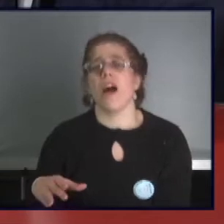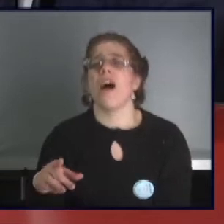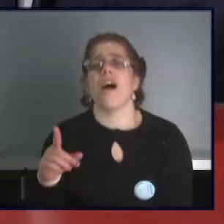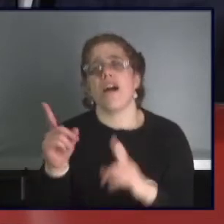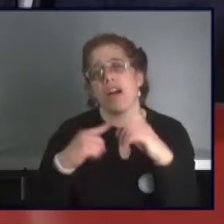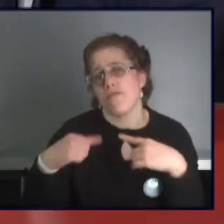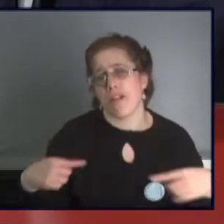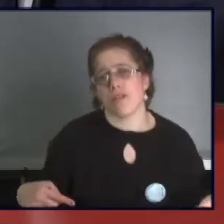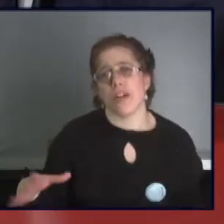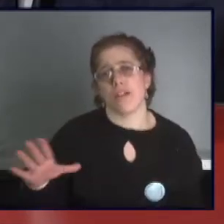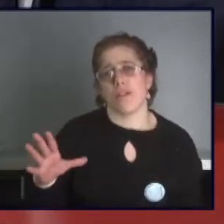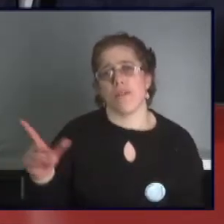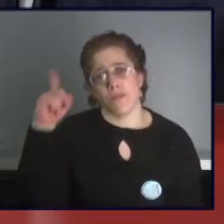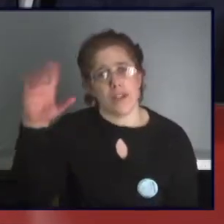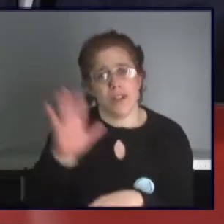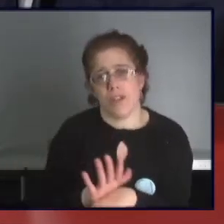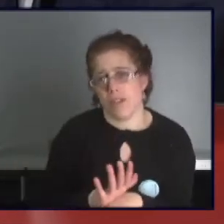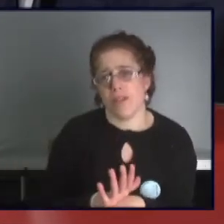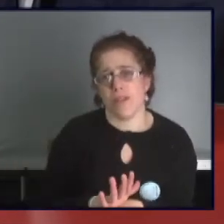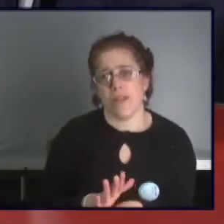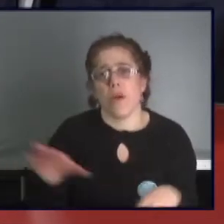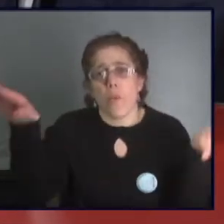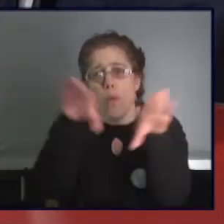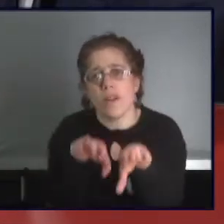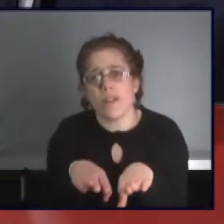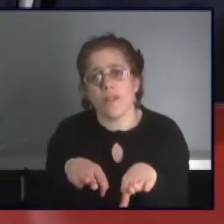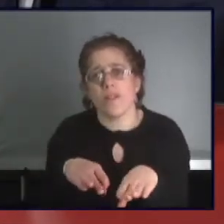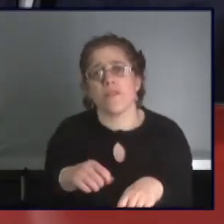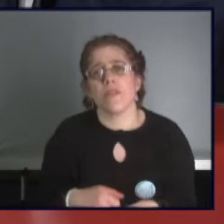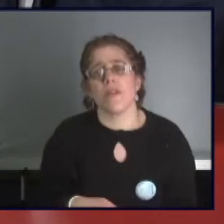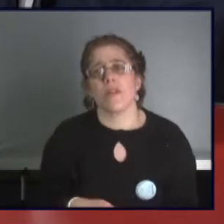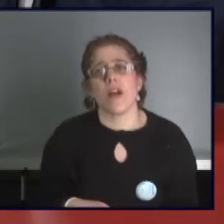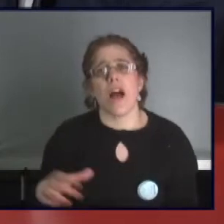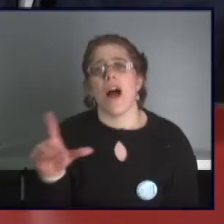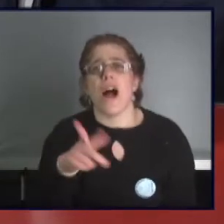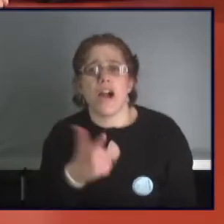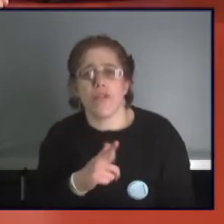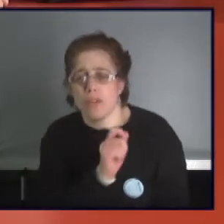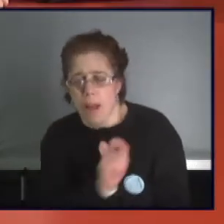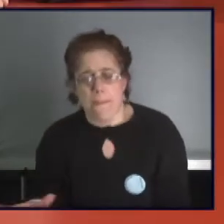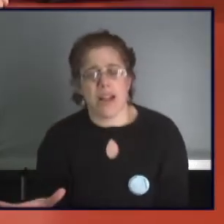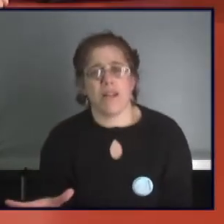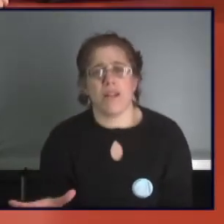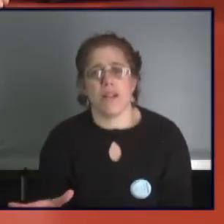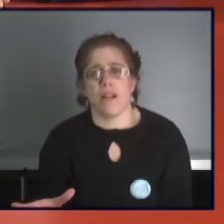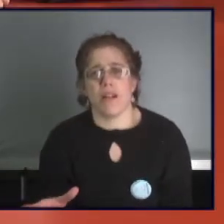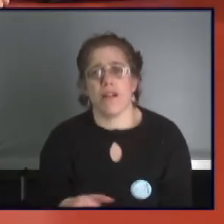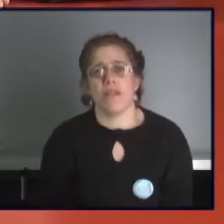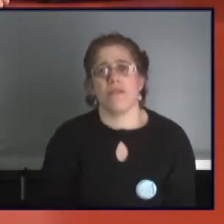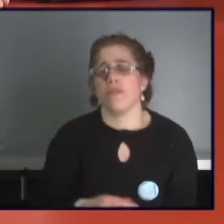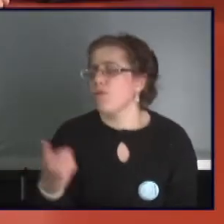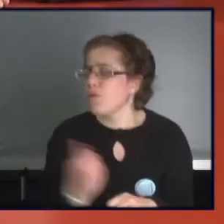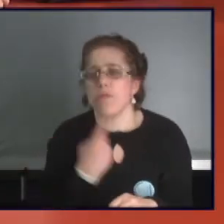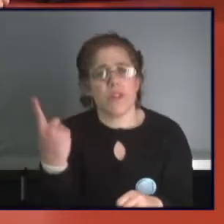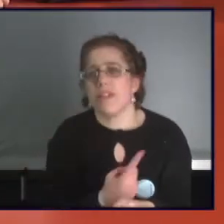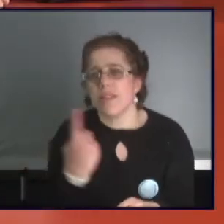nosotros los que no estamos en contra de conectar igualdad de la ayuda por hijos pero evidentemente algo falla porque no puede ser